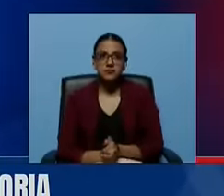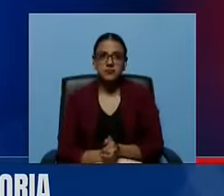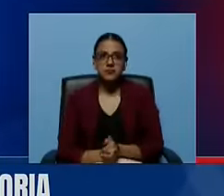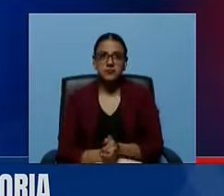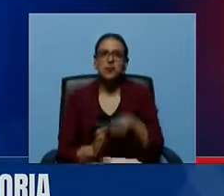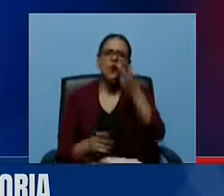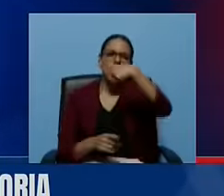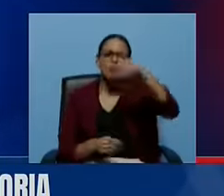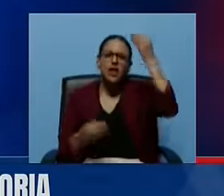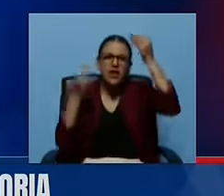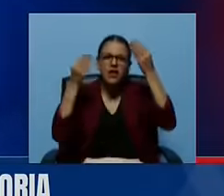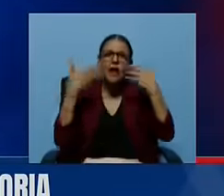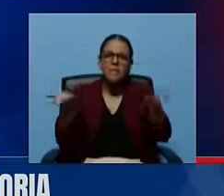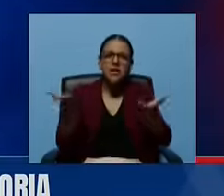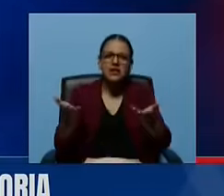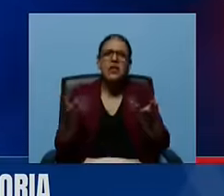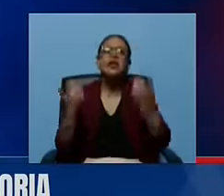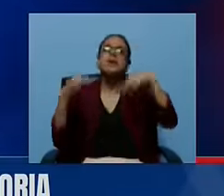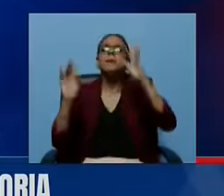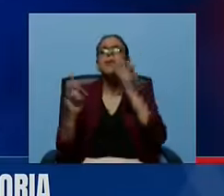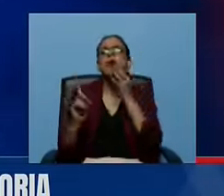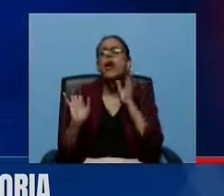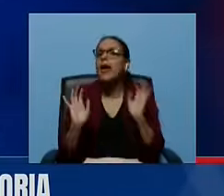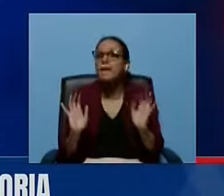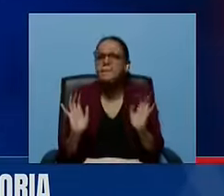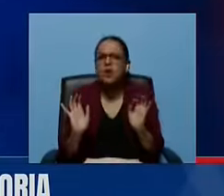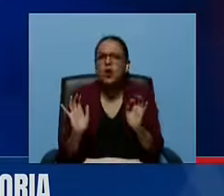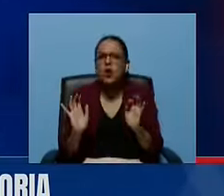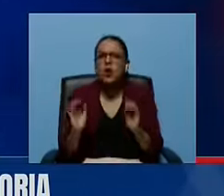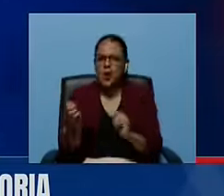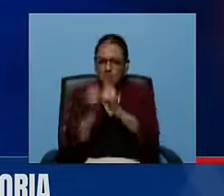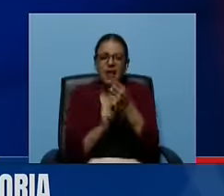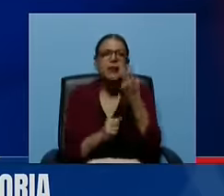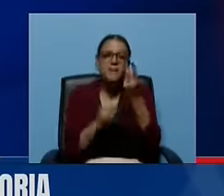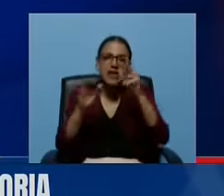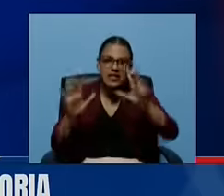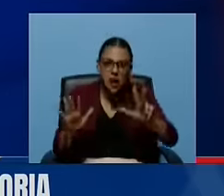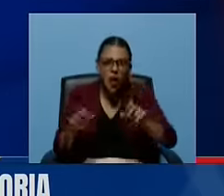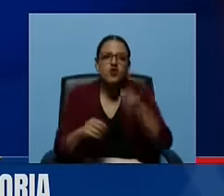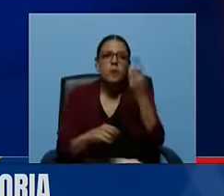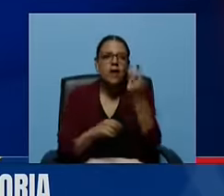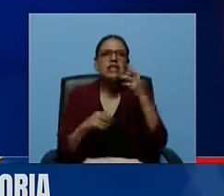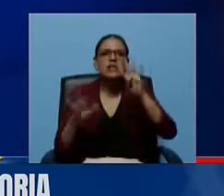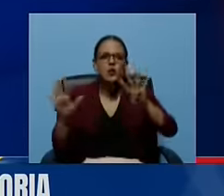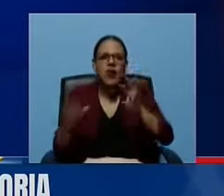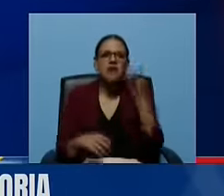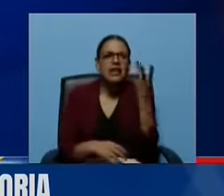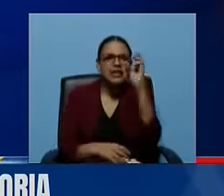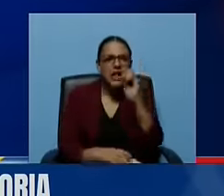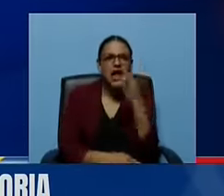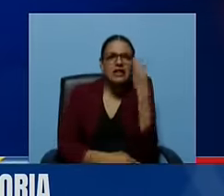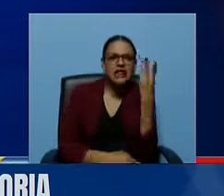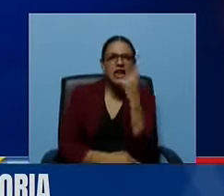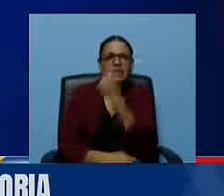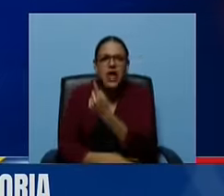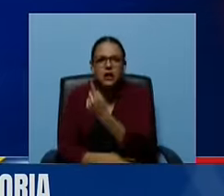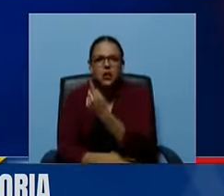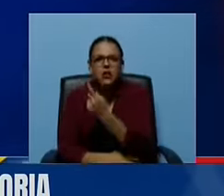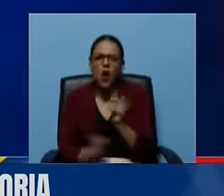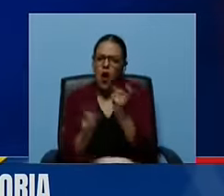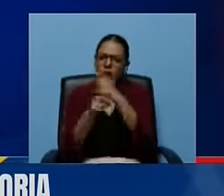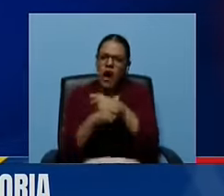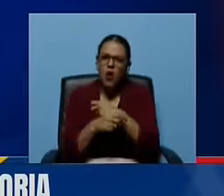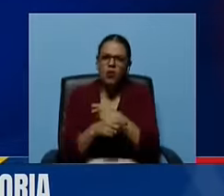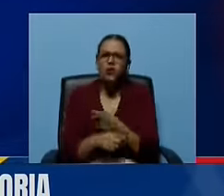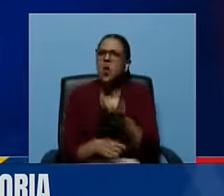¿Qué pensarían ustedes si de repente pasa 28, 29, 30, 31... llega agosto y